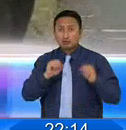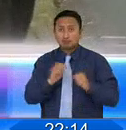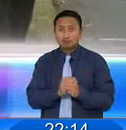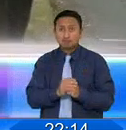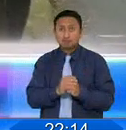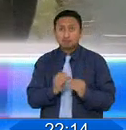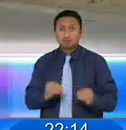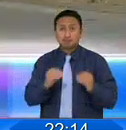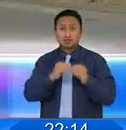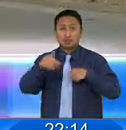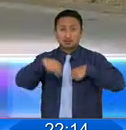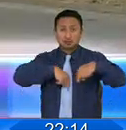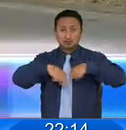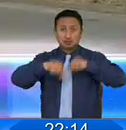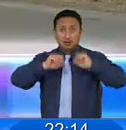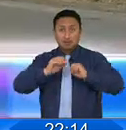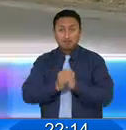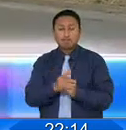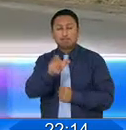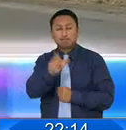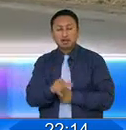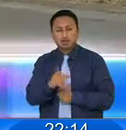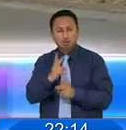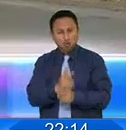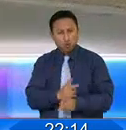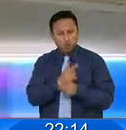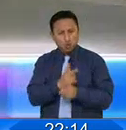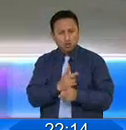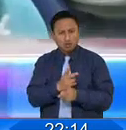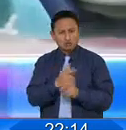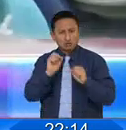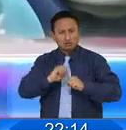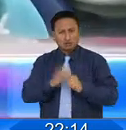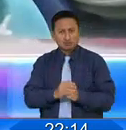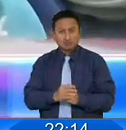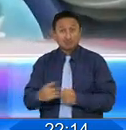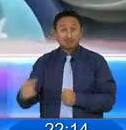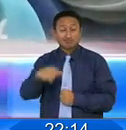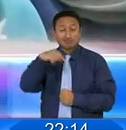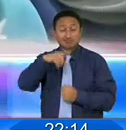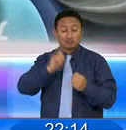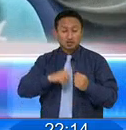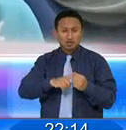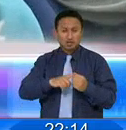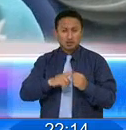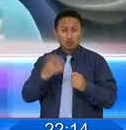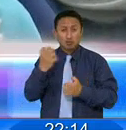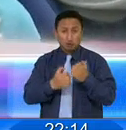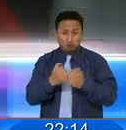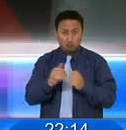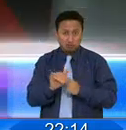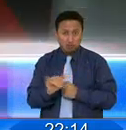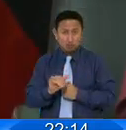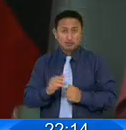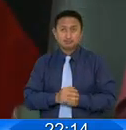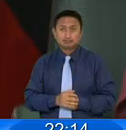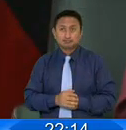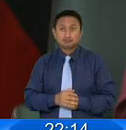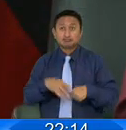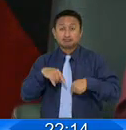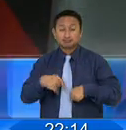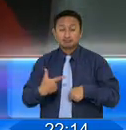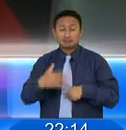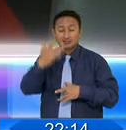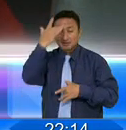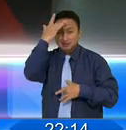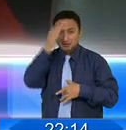en la circulación, se recomienda a la ciudadanía cuidarse de manera estricta, pues las cosas en la capital permanecen complejas. La tasa de positividad